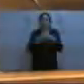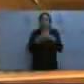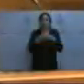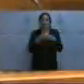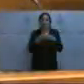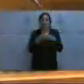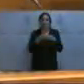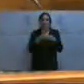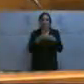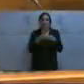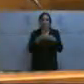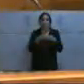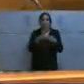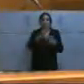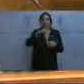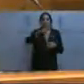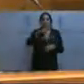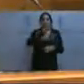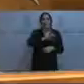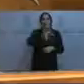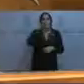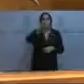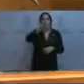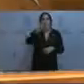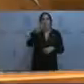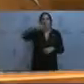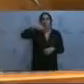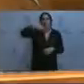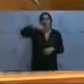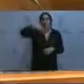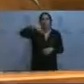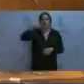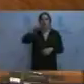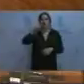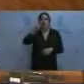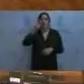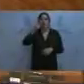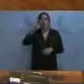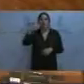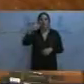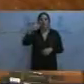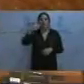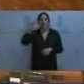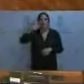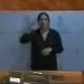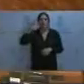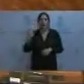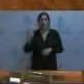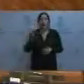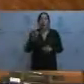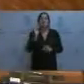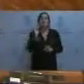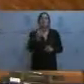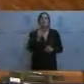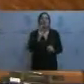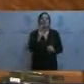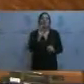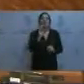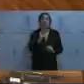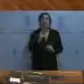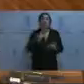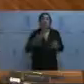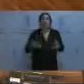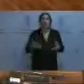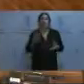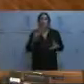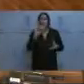Don Luis Miguel Venta Coeli, al Consejo de Gobierno. Señor Venta, tiene la palabra. Sí, gracias, presidente. La pregunta que formulamos es si